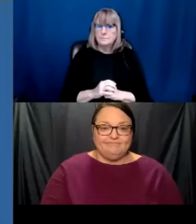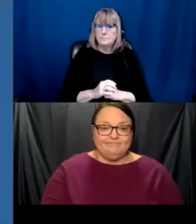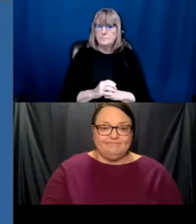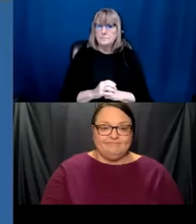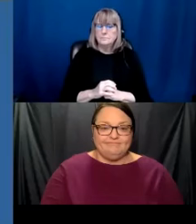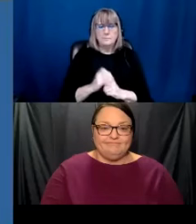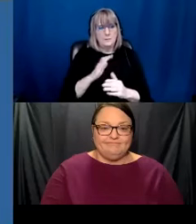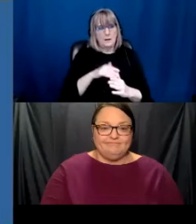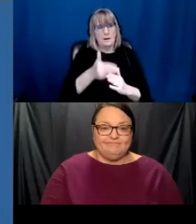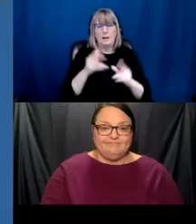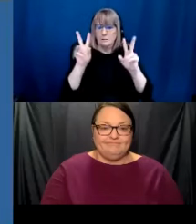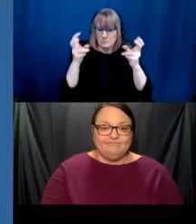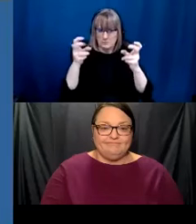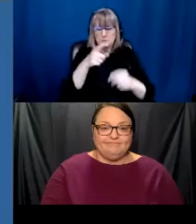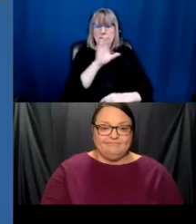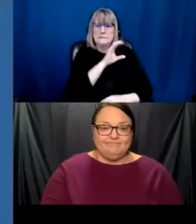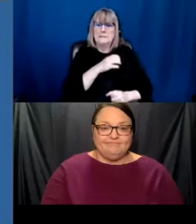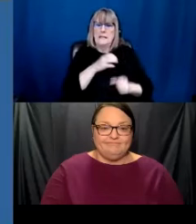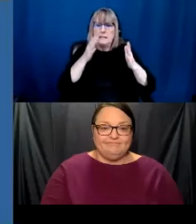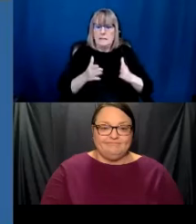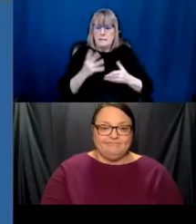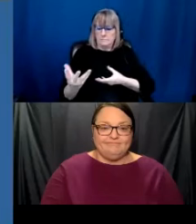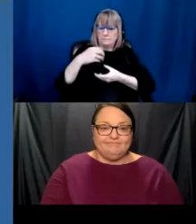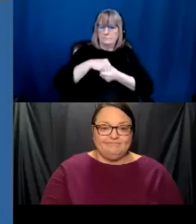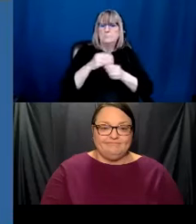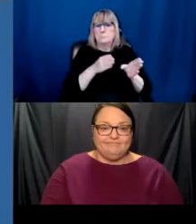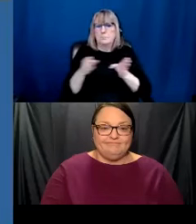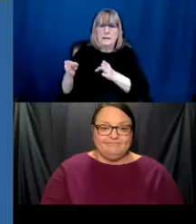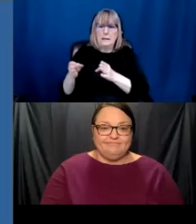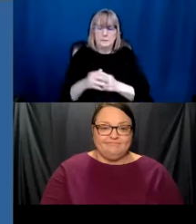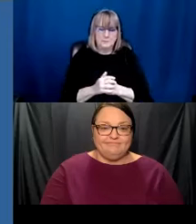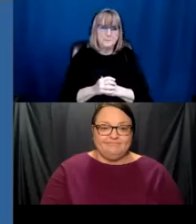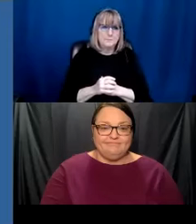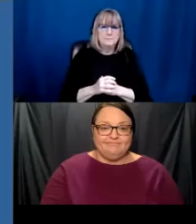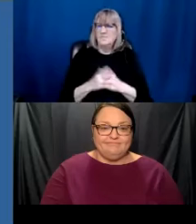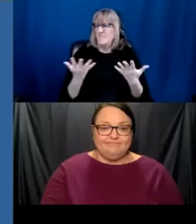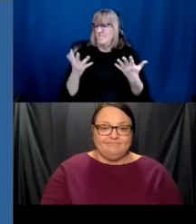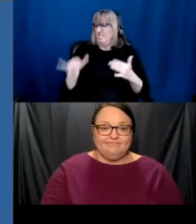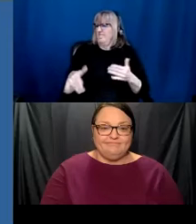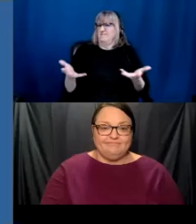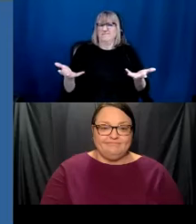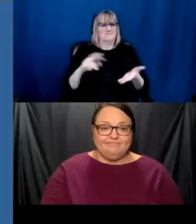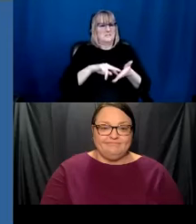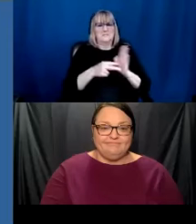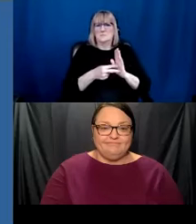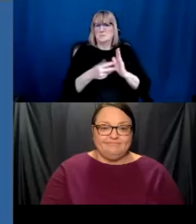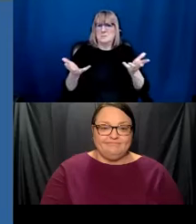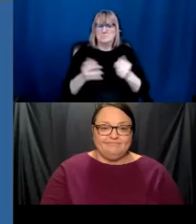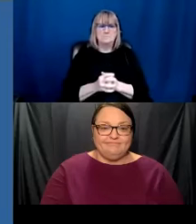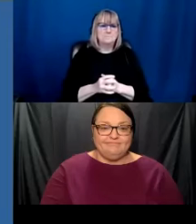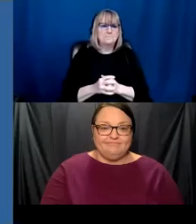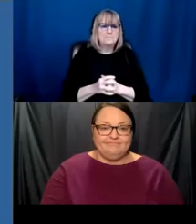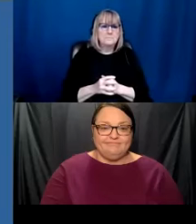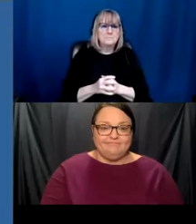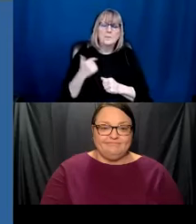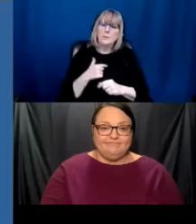Our next Gracias, topic Alisa. is the Citizen Participation Plan. El So, próximo what tema is a Citizen Participation es Plan? el plan